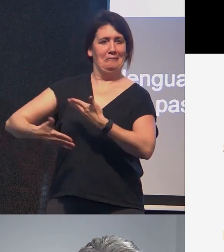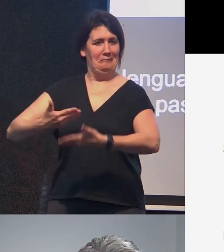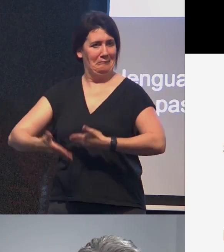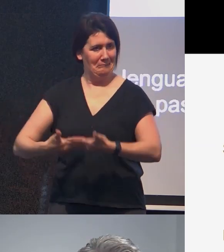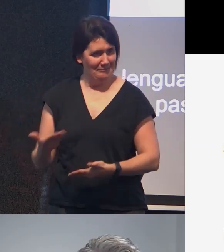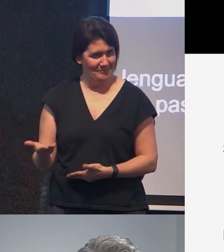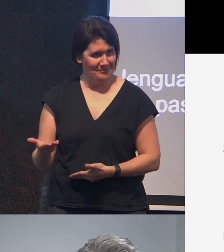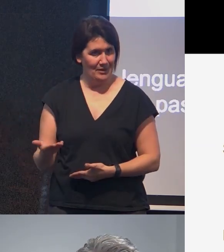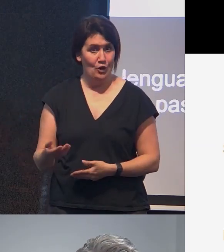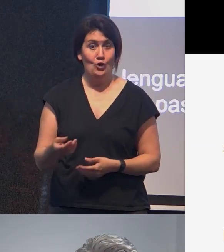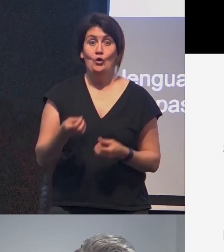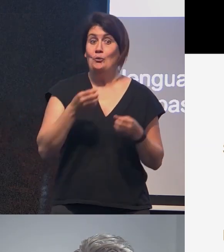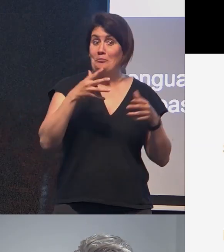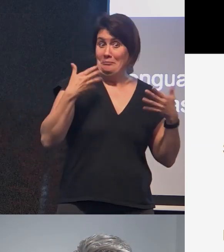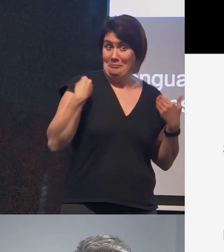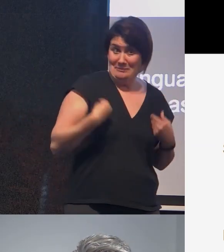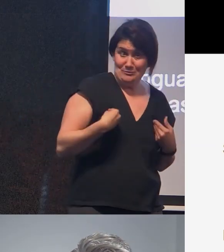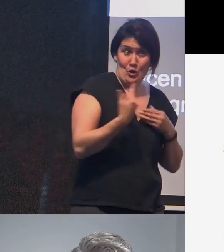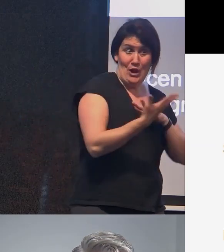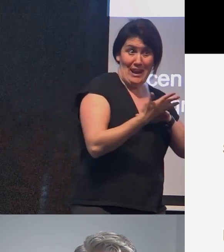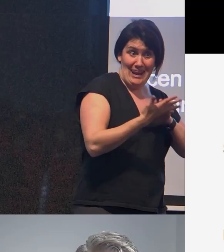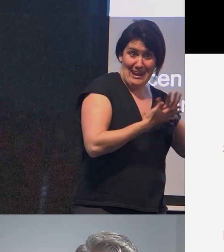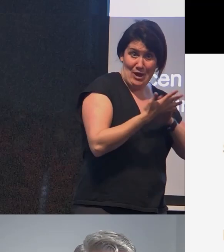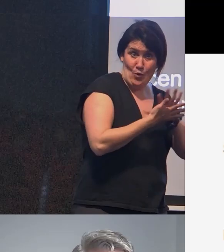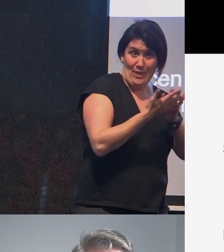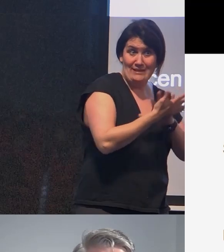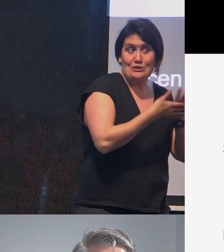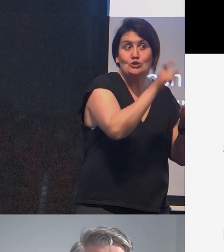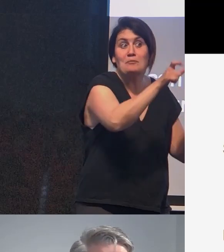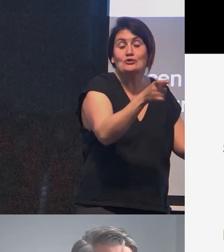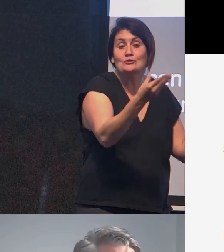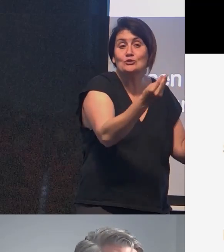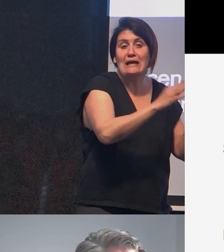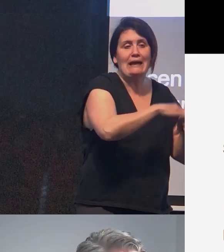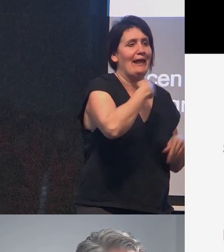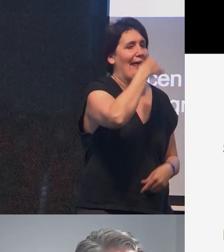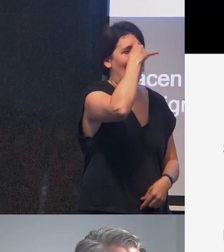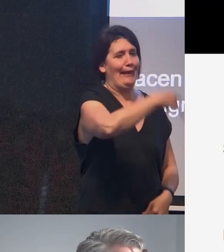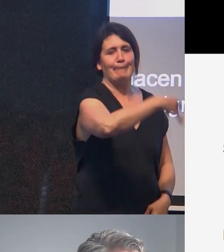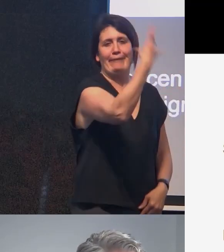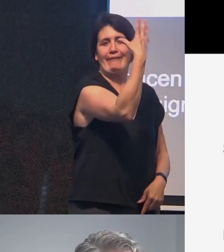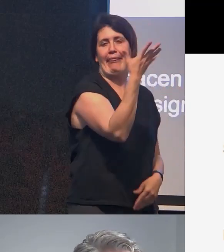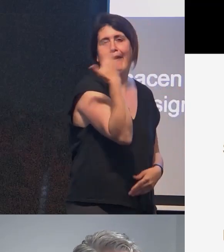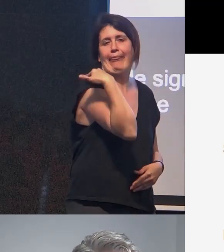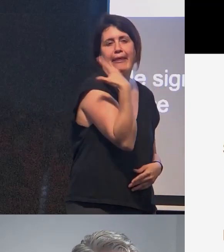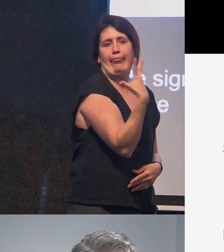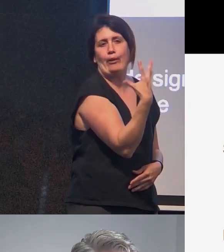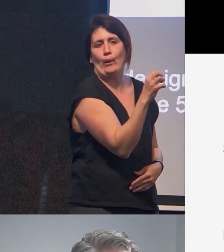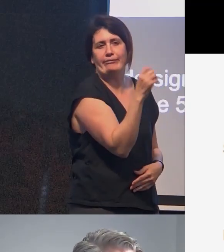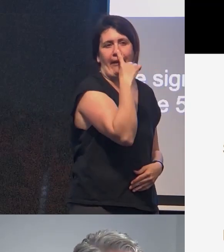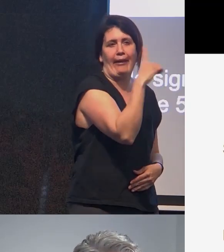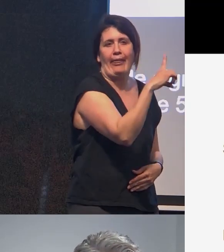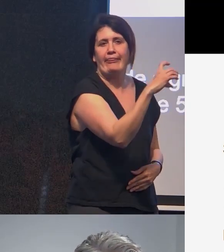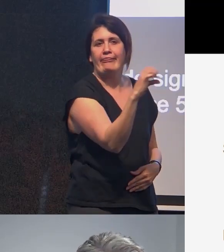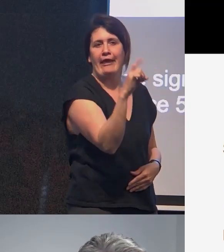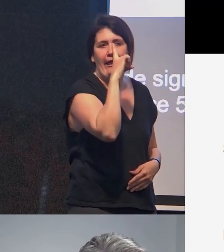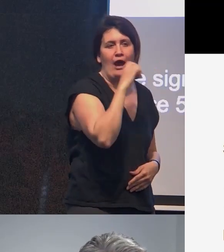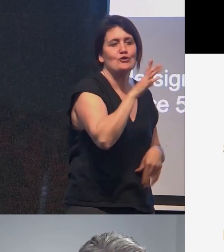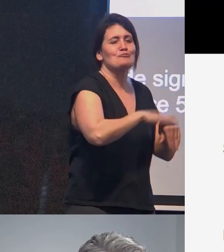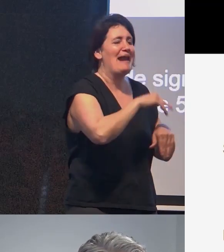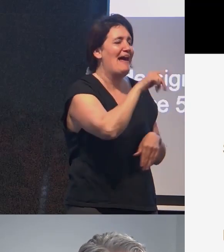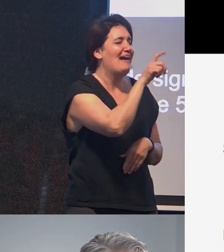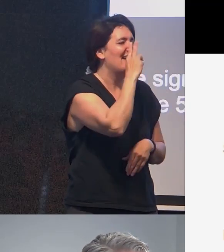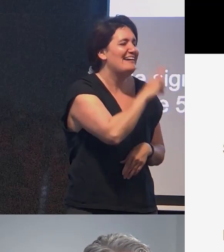Pues la lengua de signos, mucha gente cree que es una cosa inventada hace 50 o 100 años para enseñar a